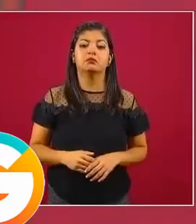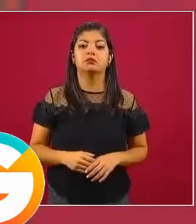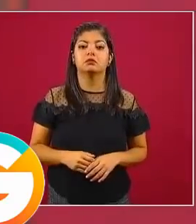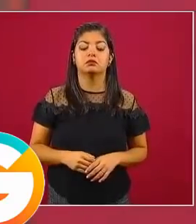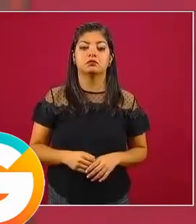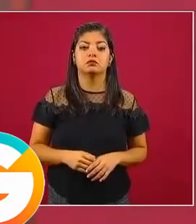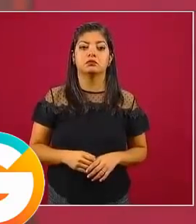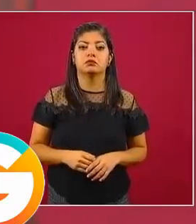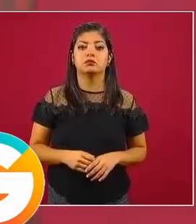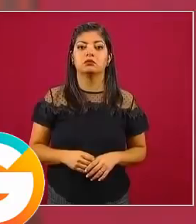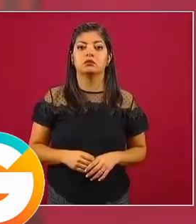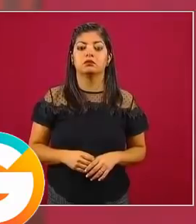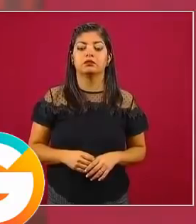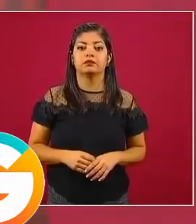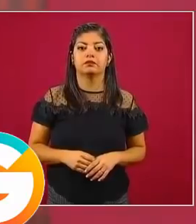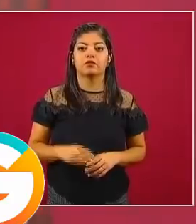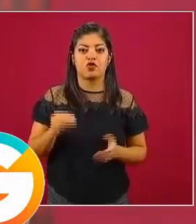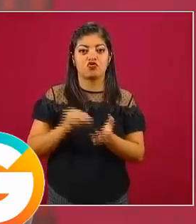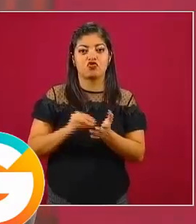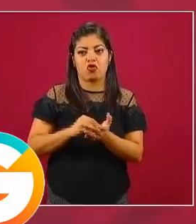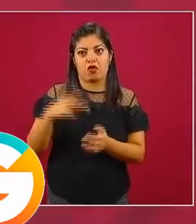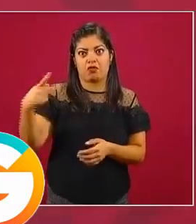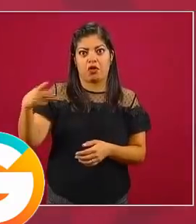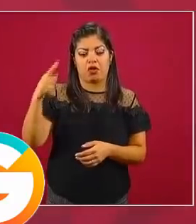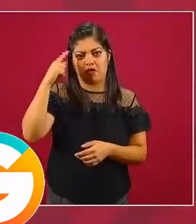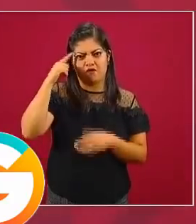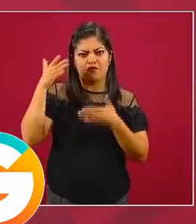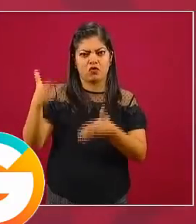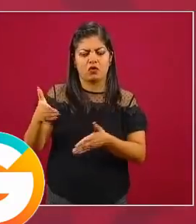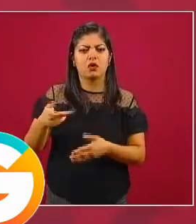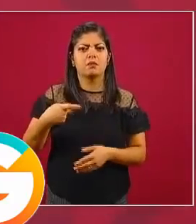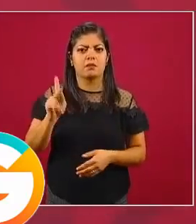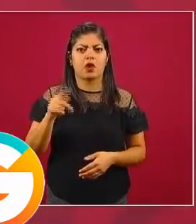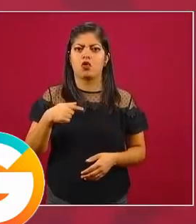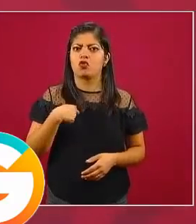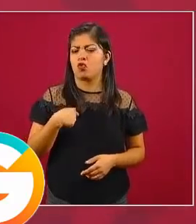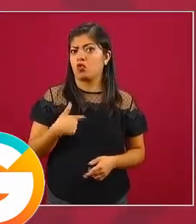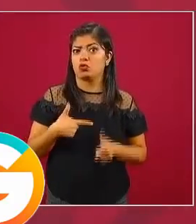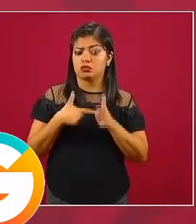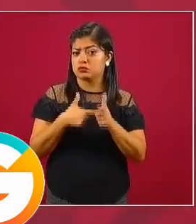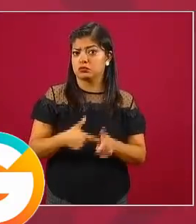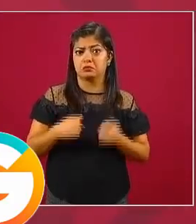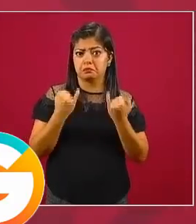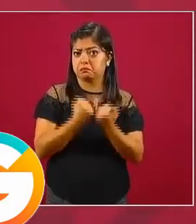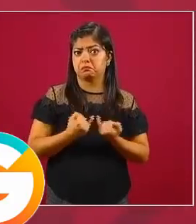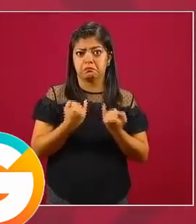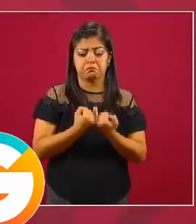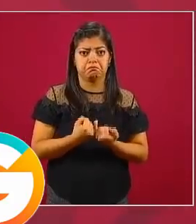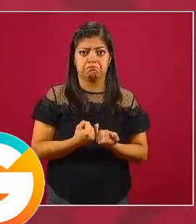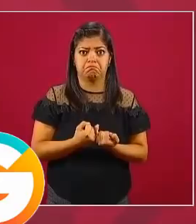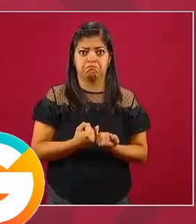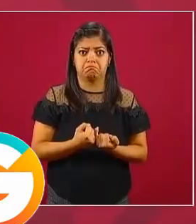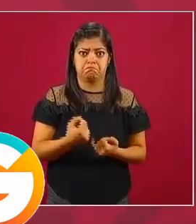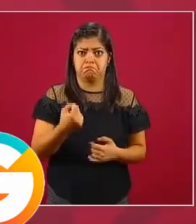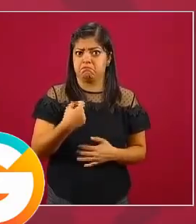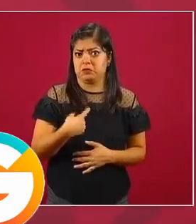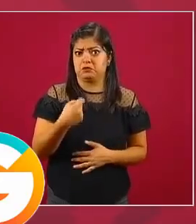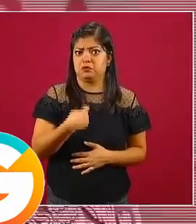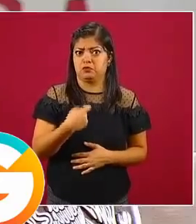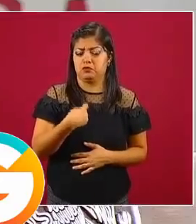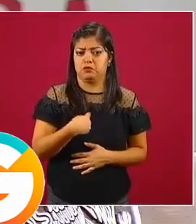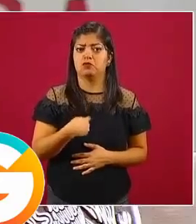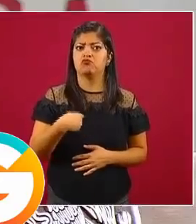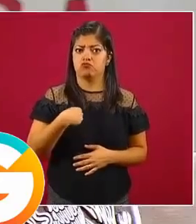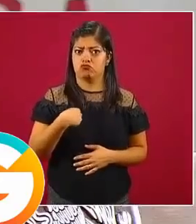con ese enfoque, pues yo sigo sosteniendo lo mismo. Yo sigo